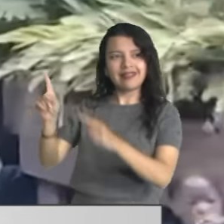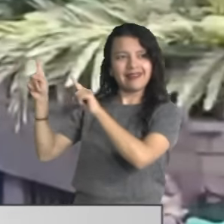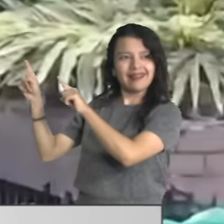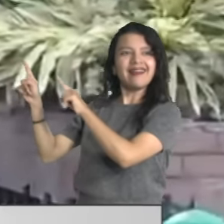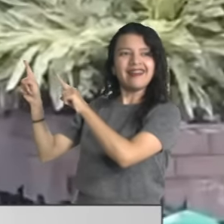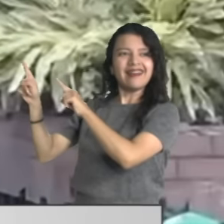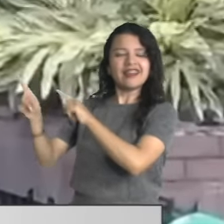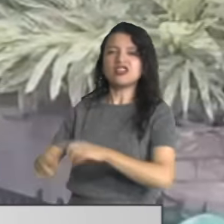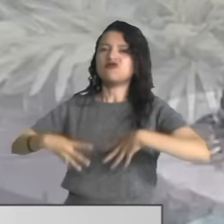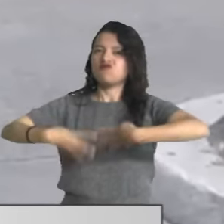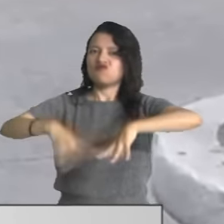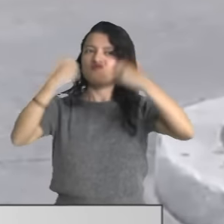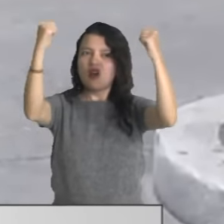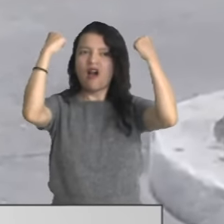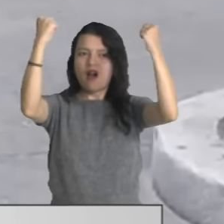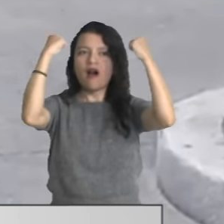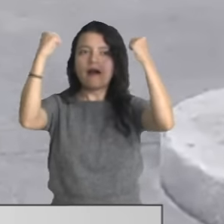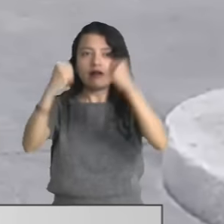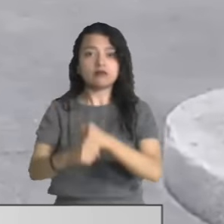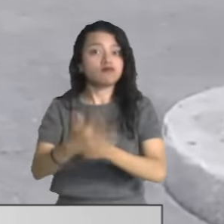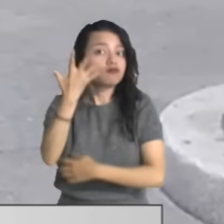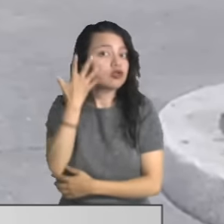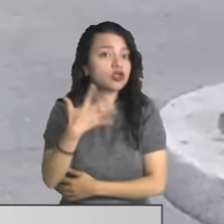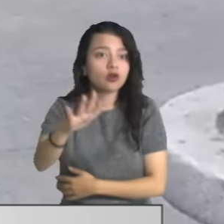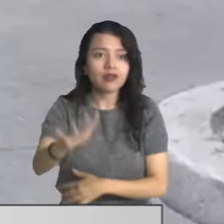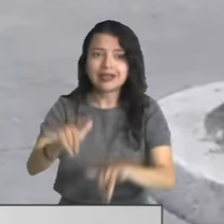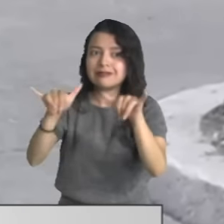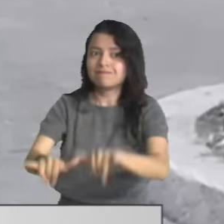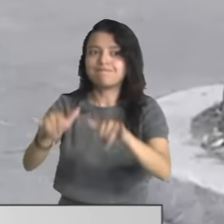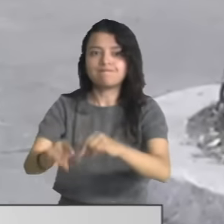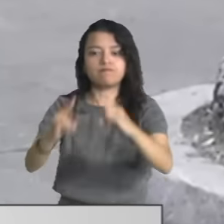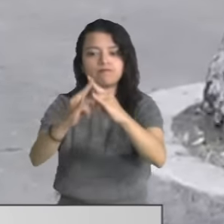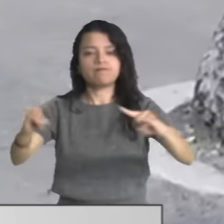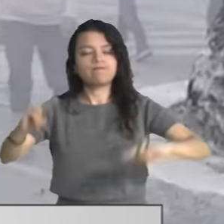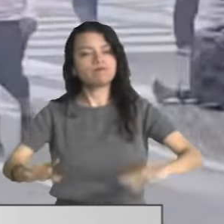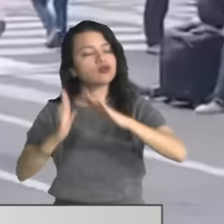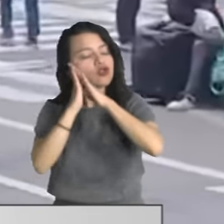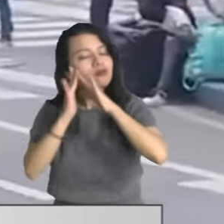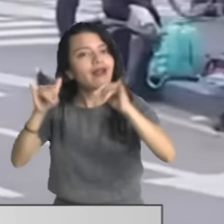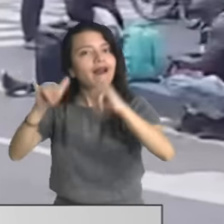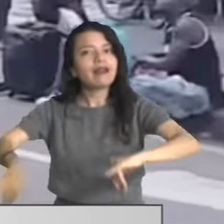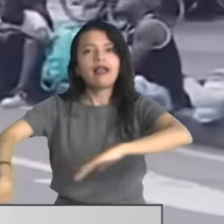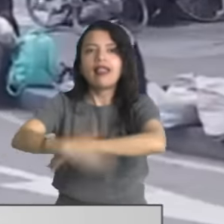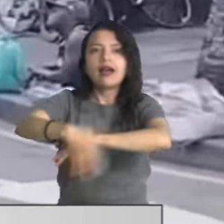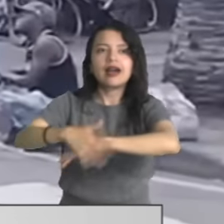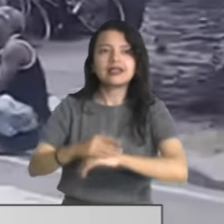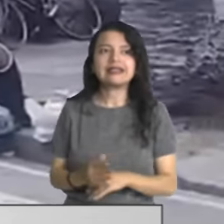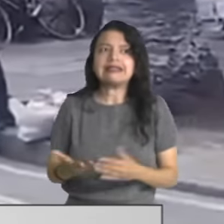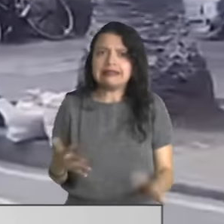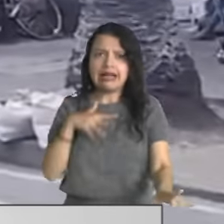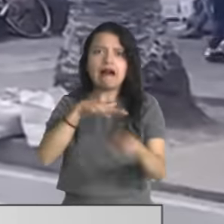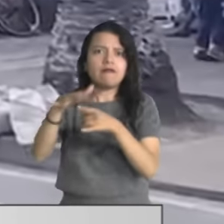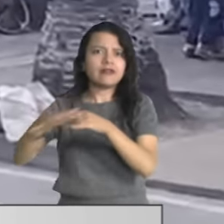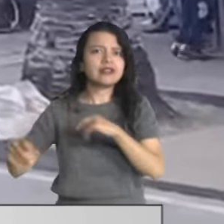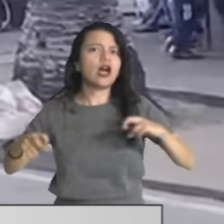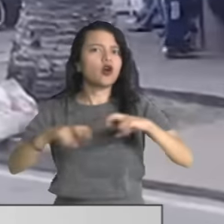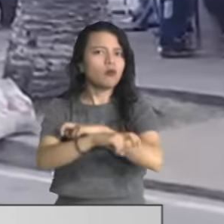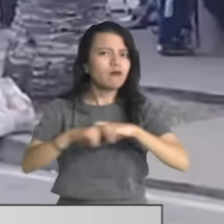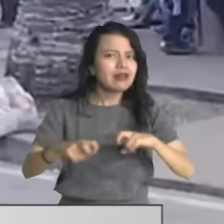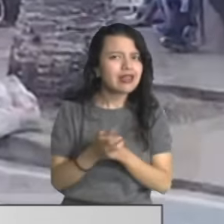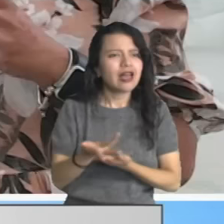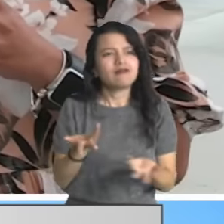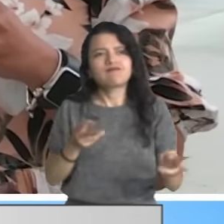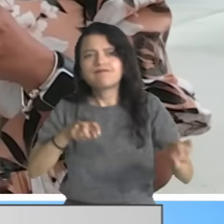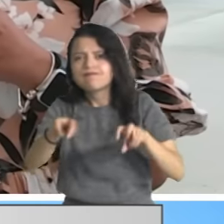manifestación se extenderá durante los siguientes 5 días. El plantón por parte de los indígenas ha ocasionado problemas en la movilidad para los ciudadanos,